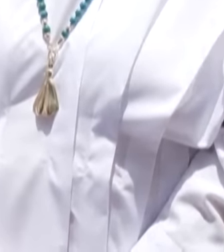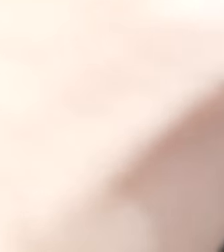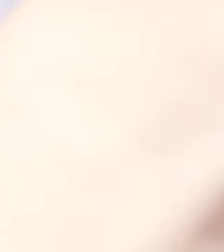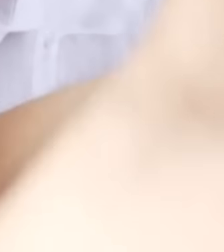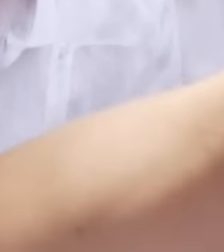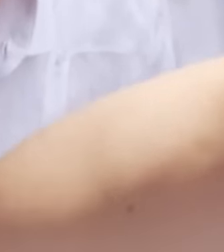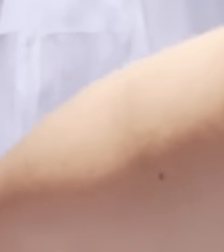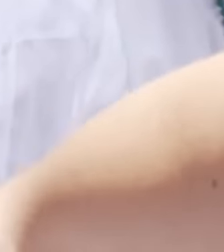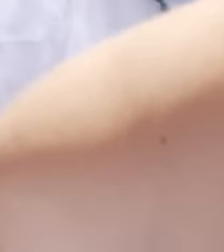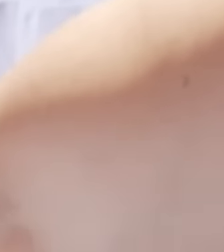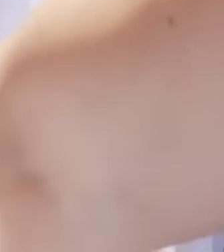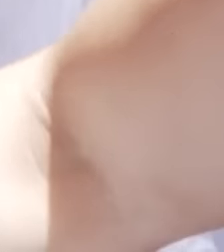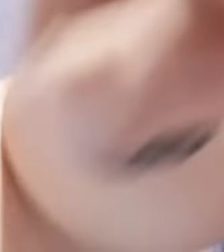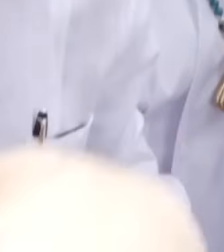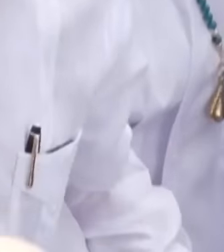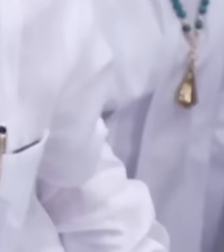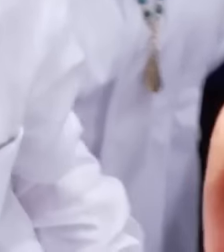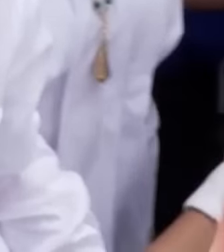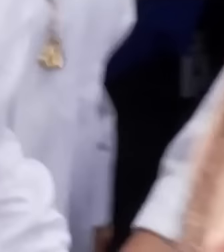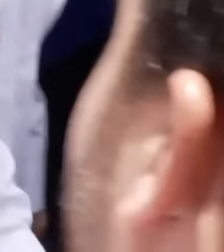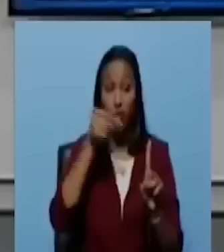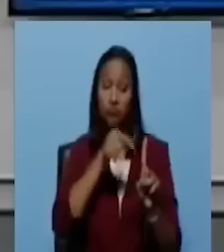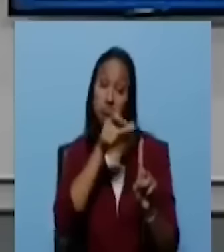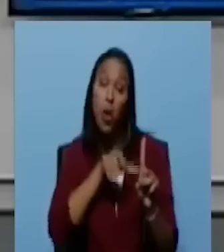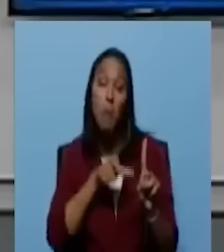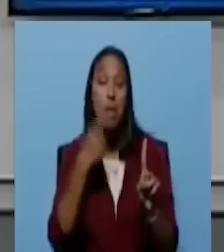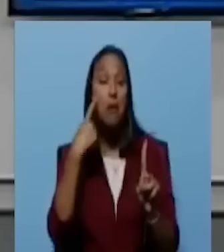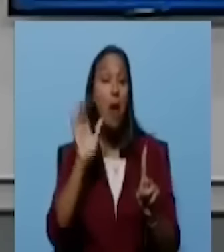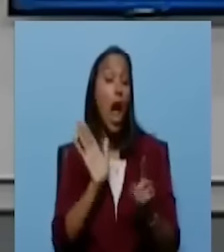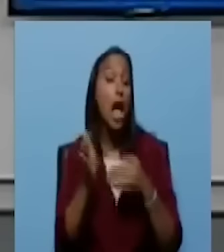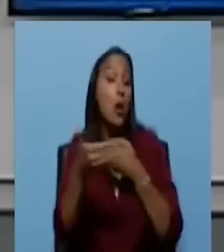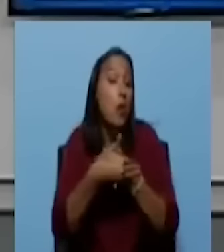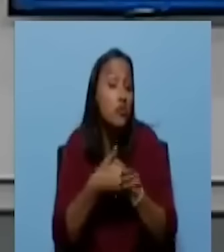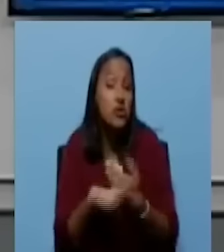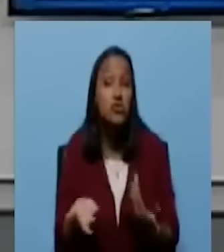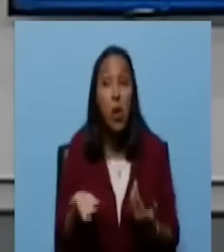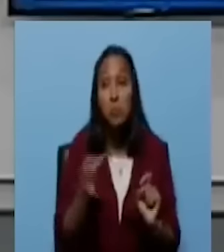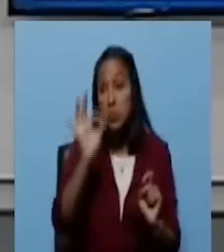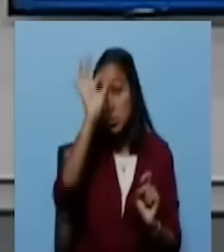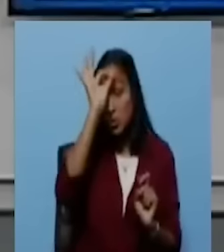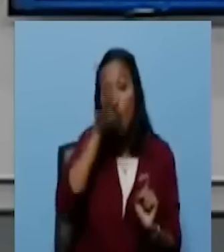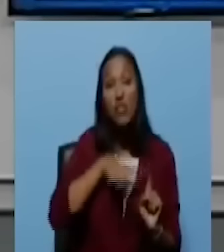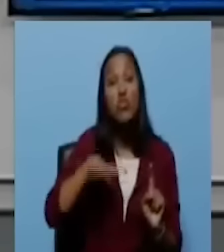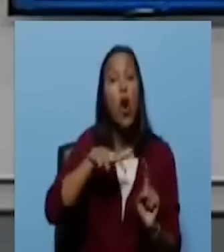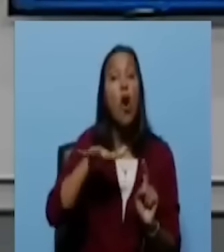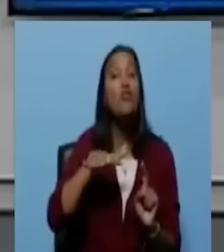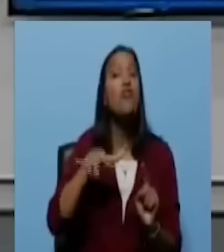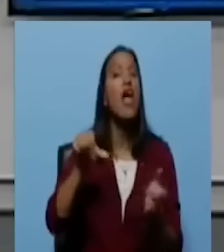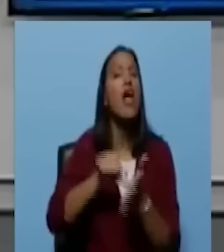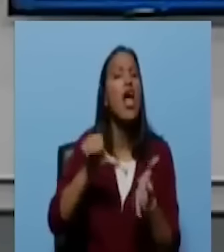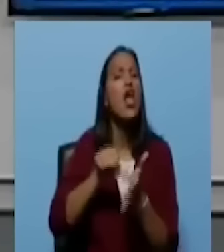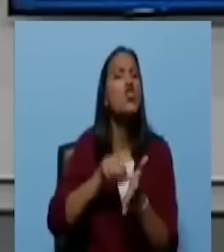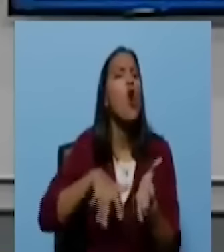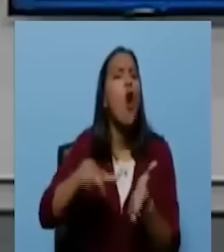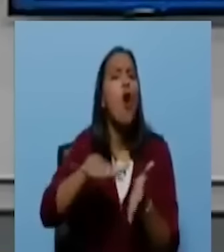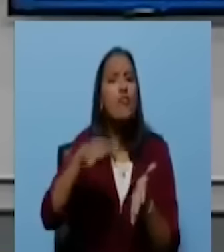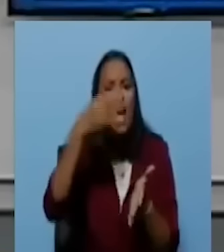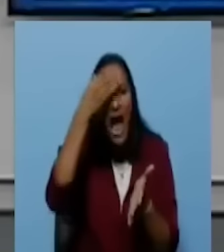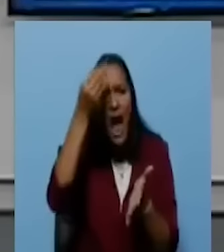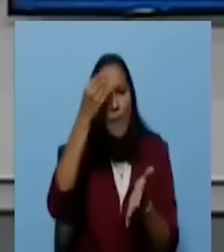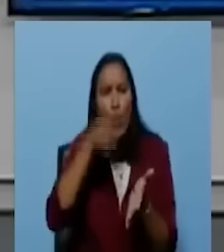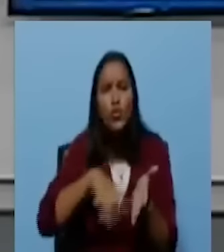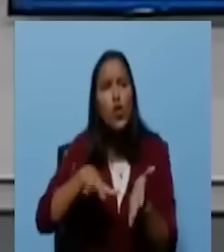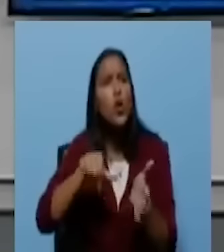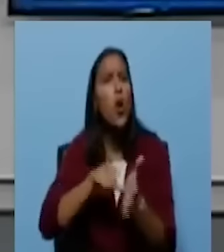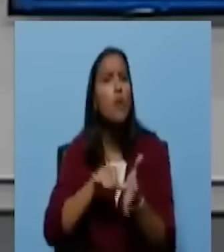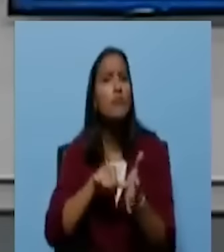de estar escondido y temeroso de enfrentar a la justicia. No se sabe en qué lugar del mundo, no se sabe si está en